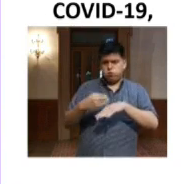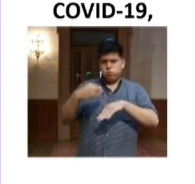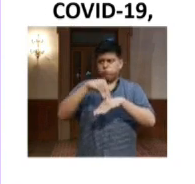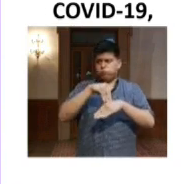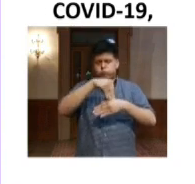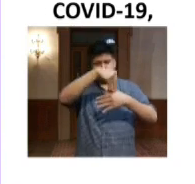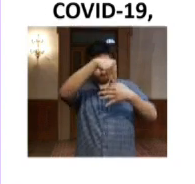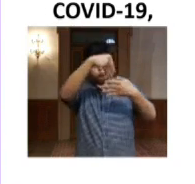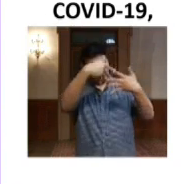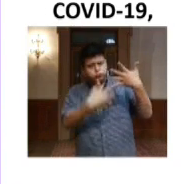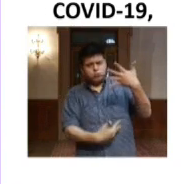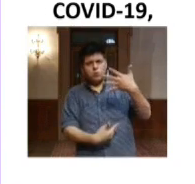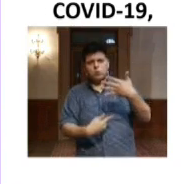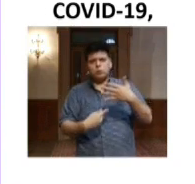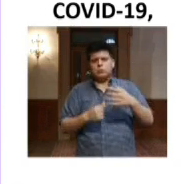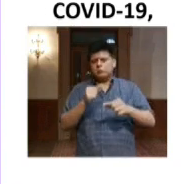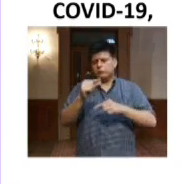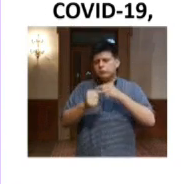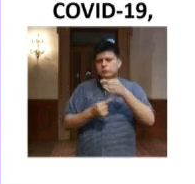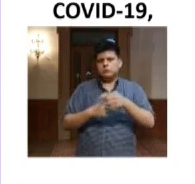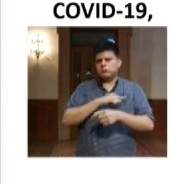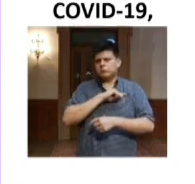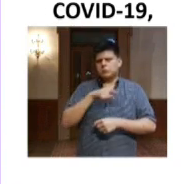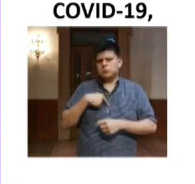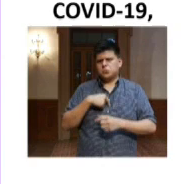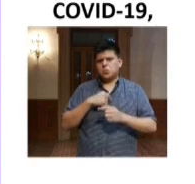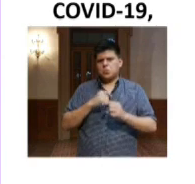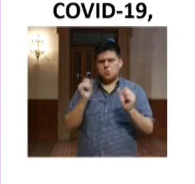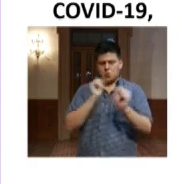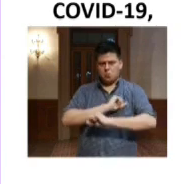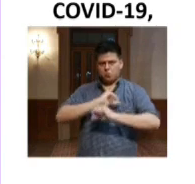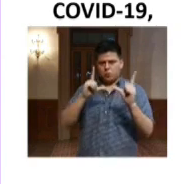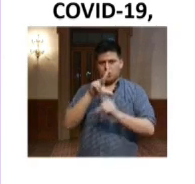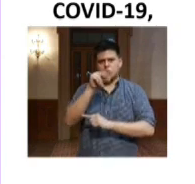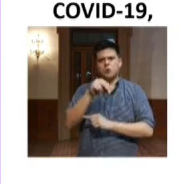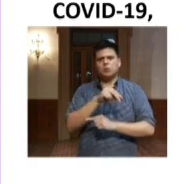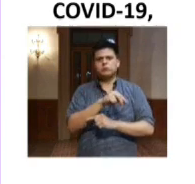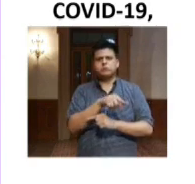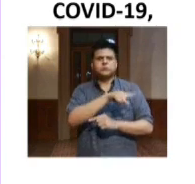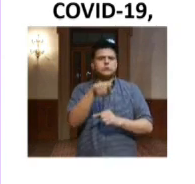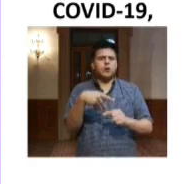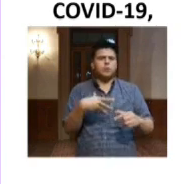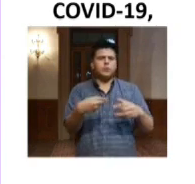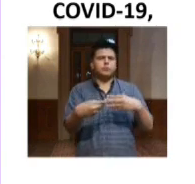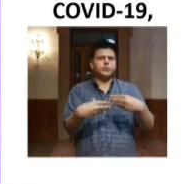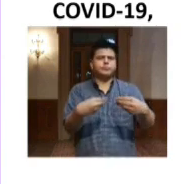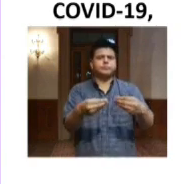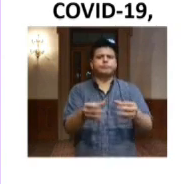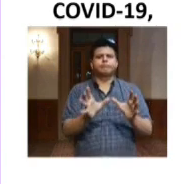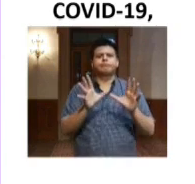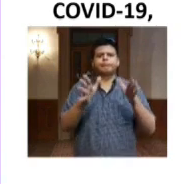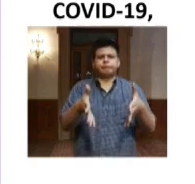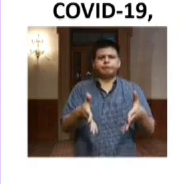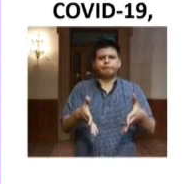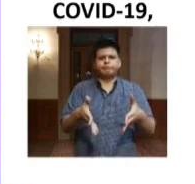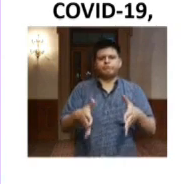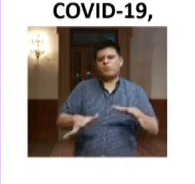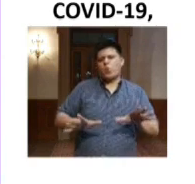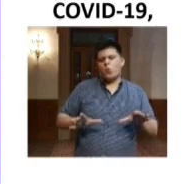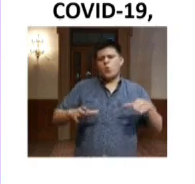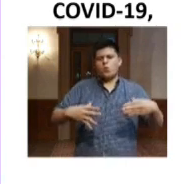poquito. Y les decía, pues no es de sorprendernos porque esto va a ser de transmisión comunitaria